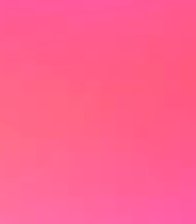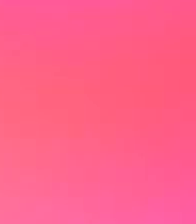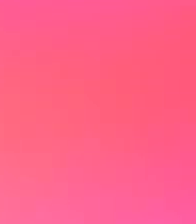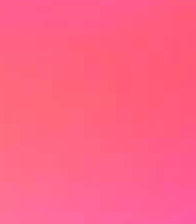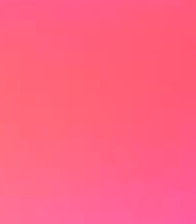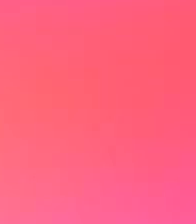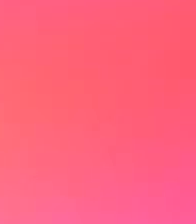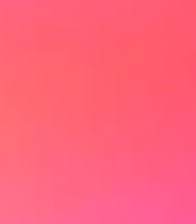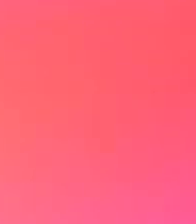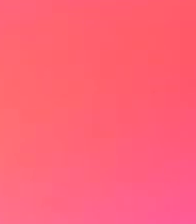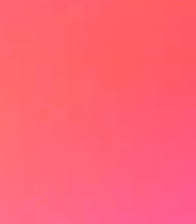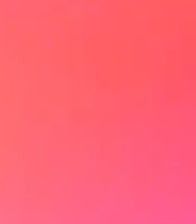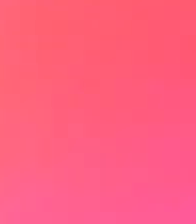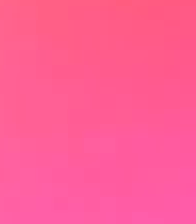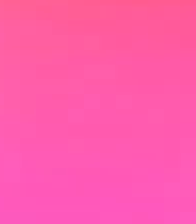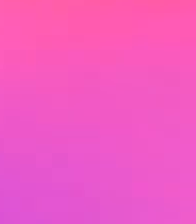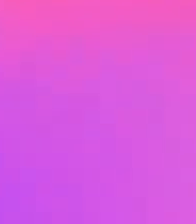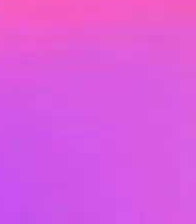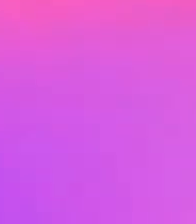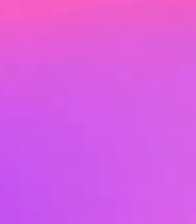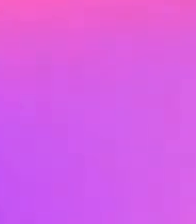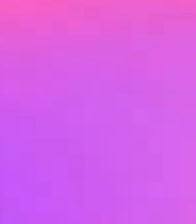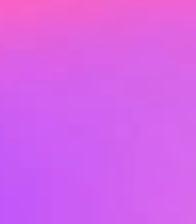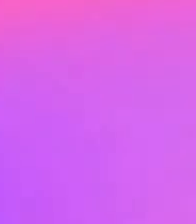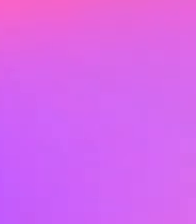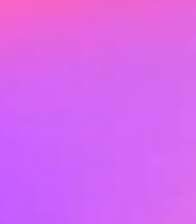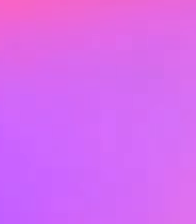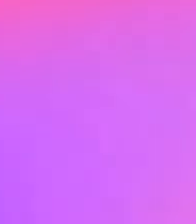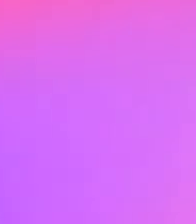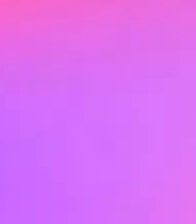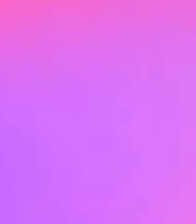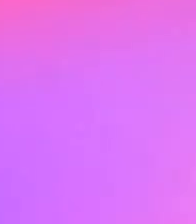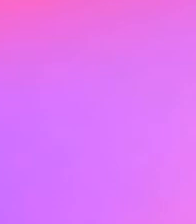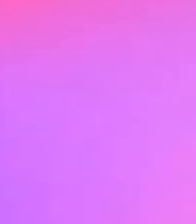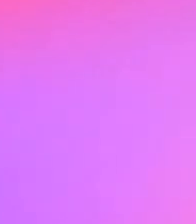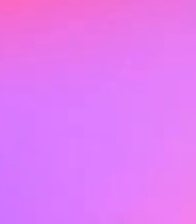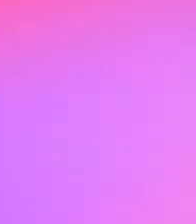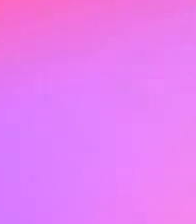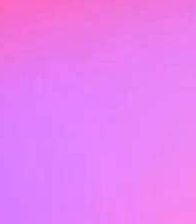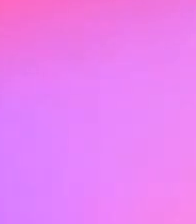conalitec.cep.gov.mx. Y recuerda que también cuentas con el sitio